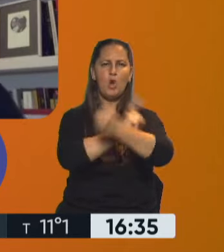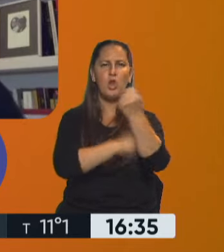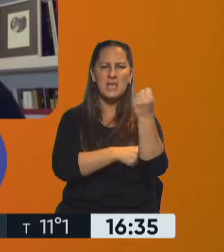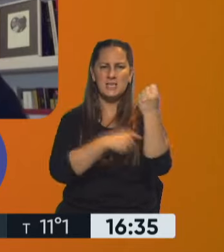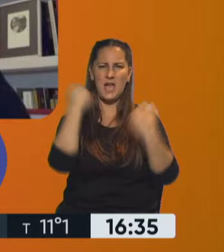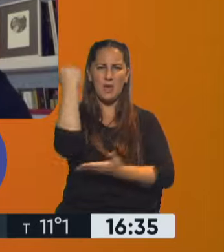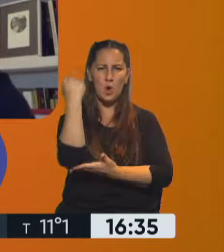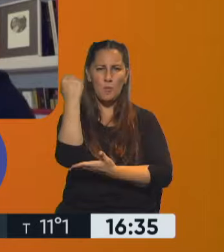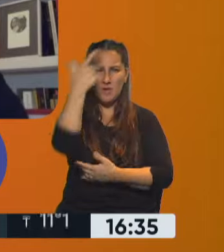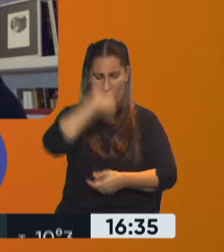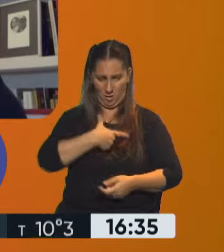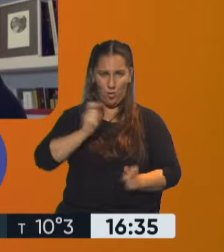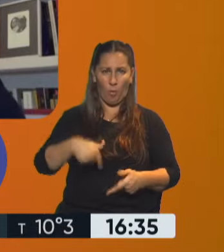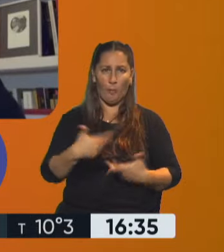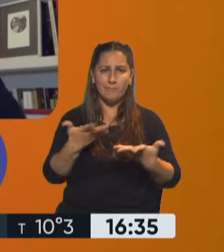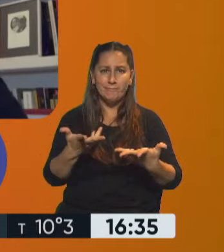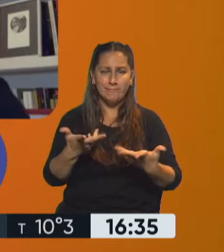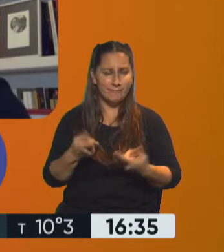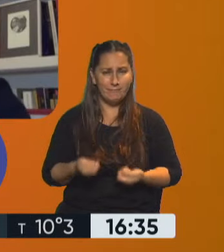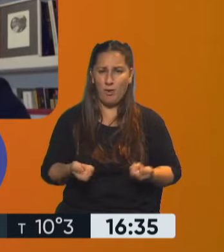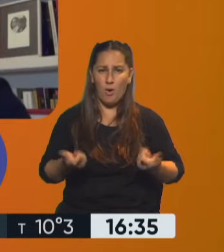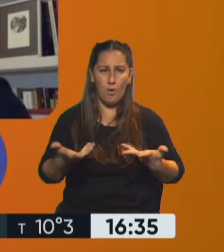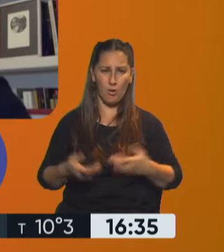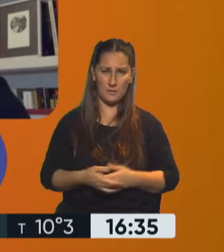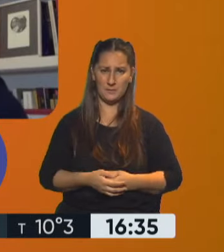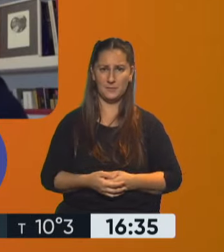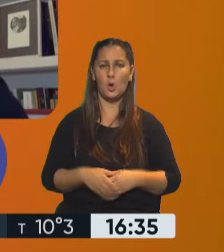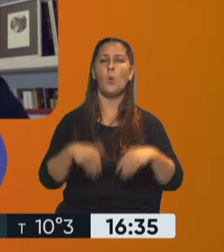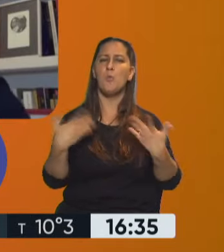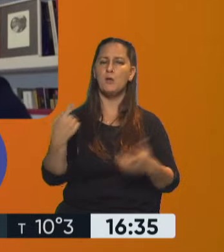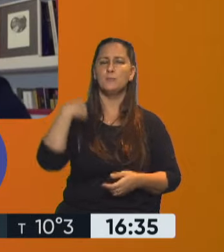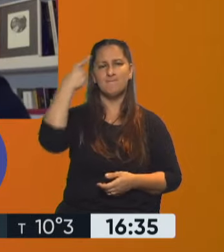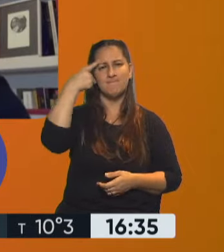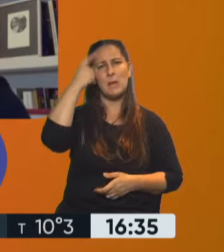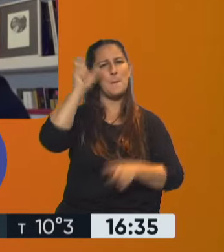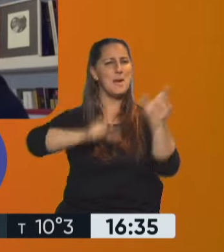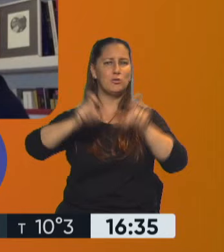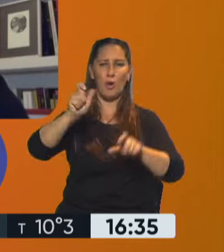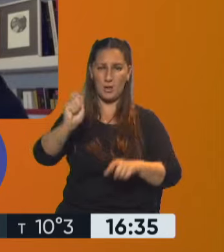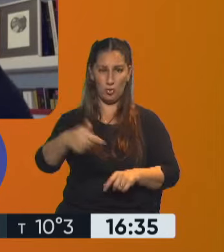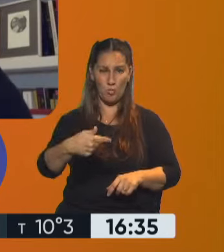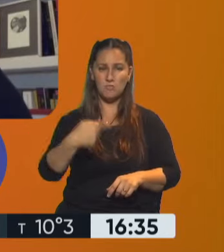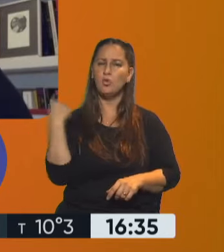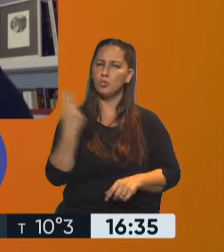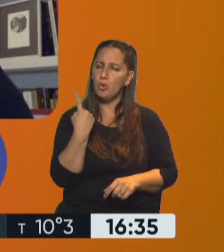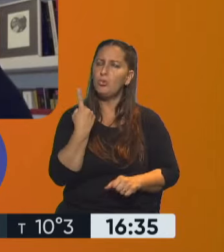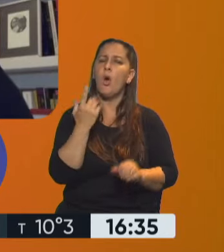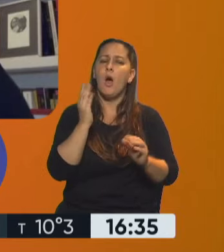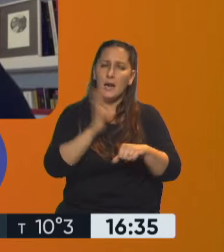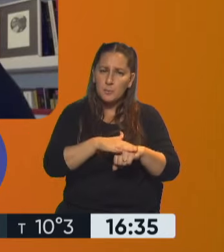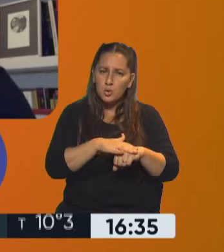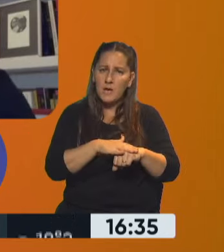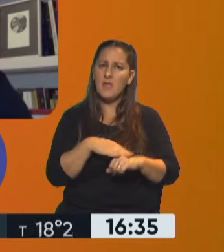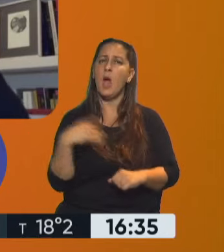Puede hacer poco. Por eso yo insisto que los individuos, los ciudadanos, tenemos que cumplir con nuestra